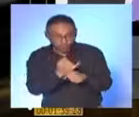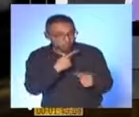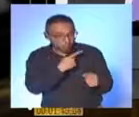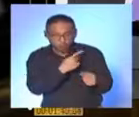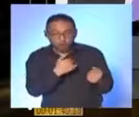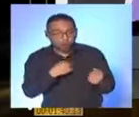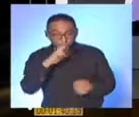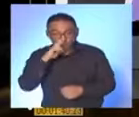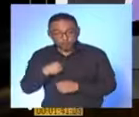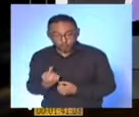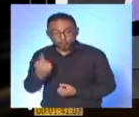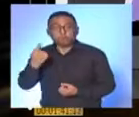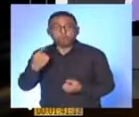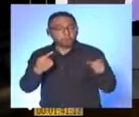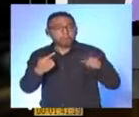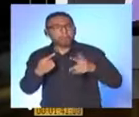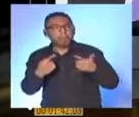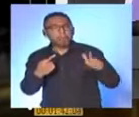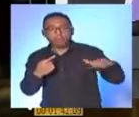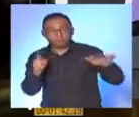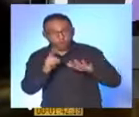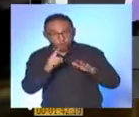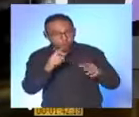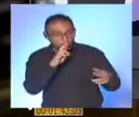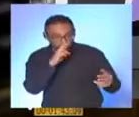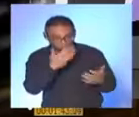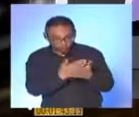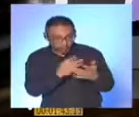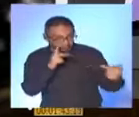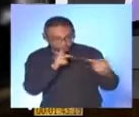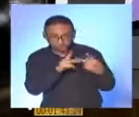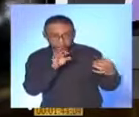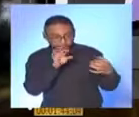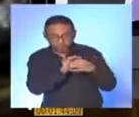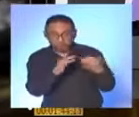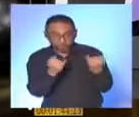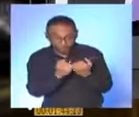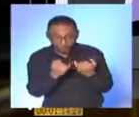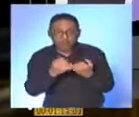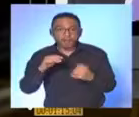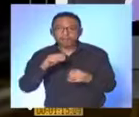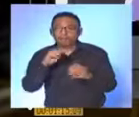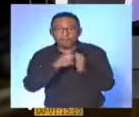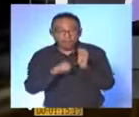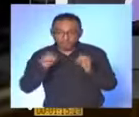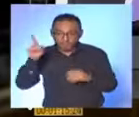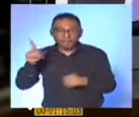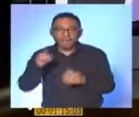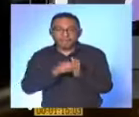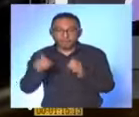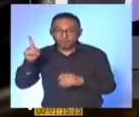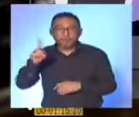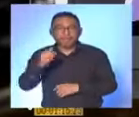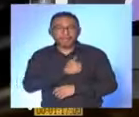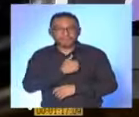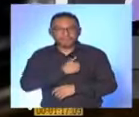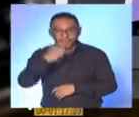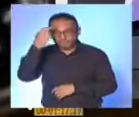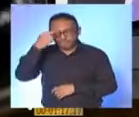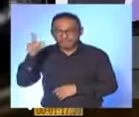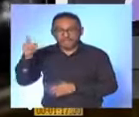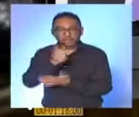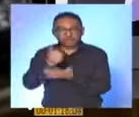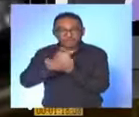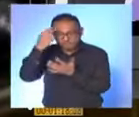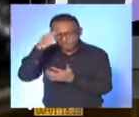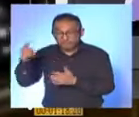no tan malo como el que están teniendo otros estados de la República Mexicana, la capital del país para empezar, ¿no? Entonces, es a